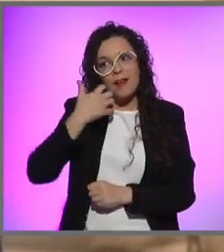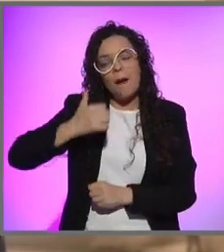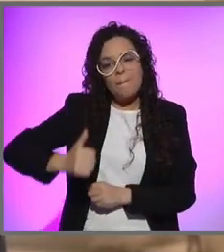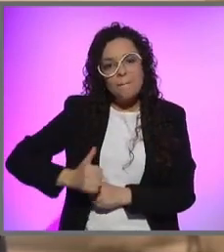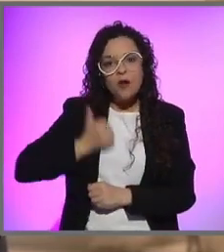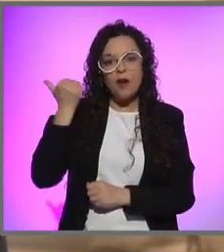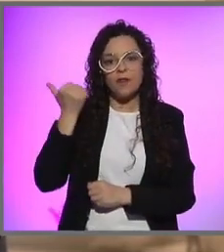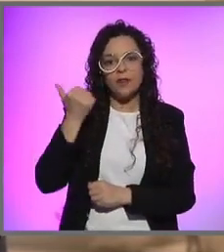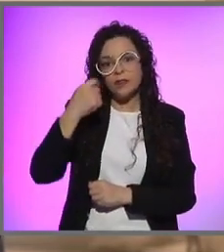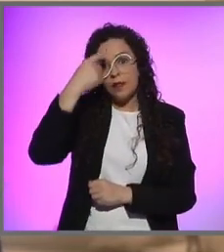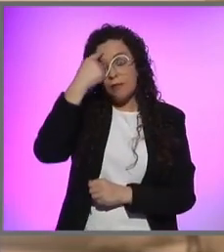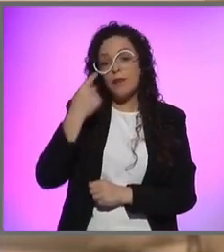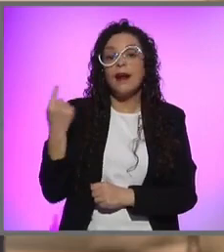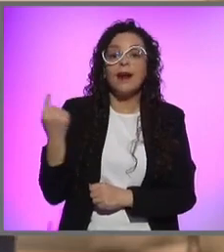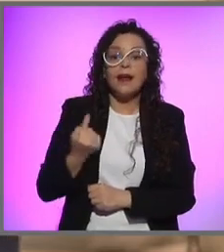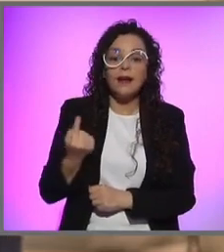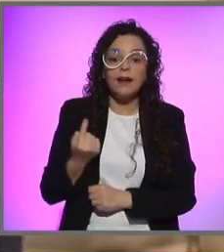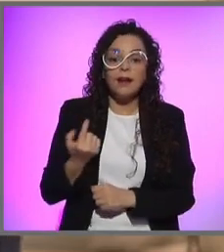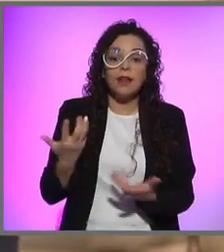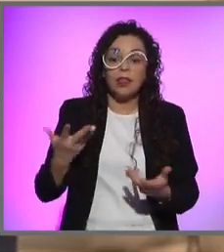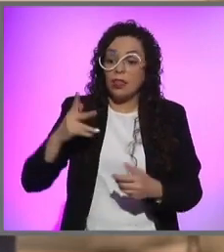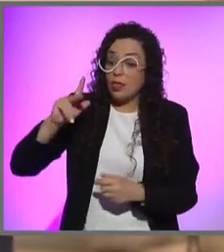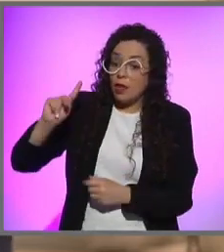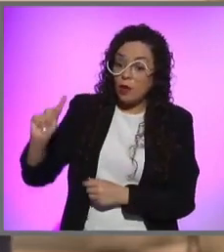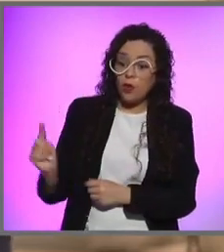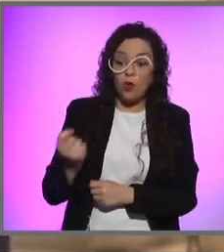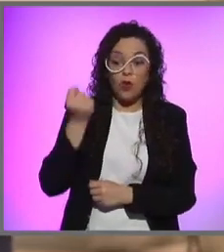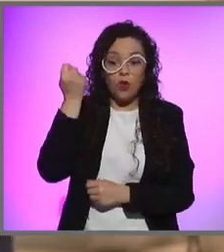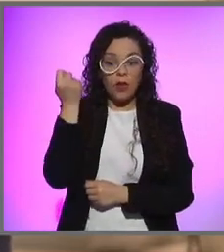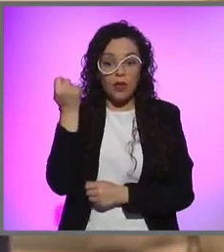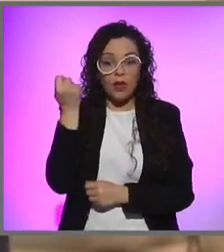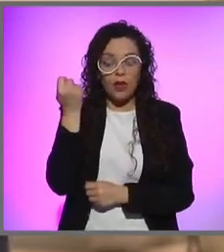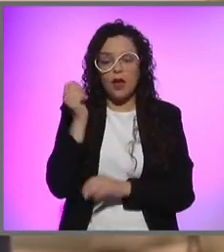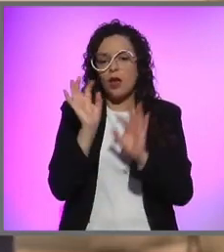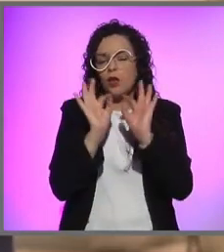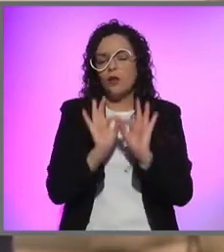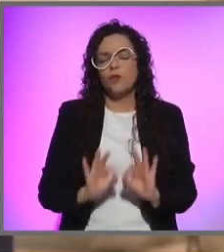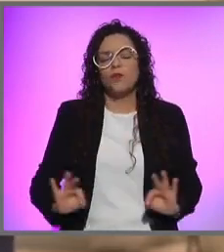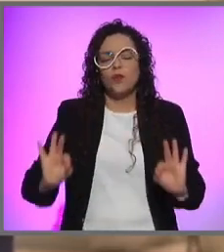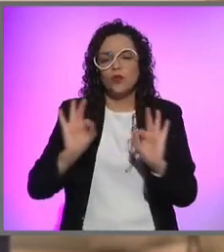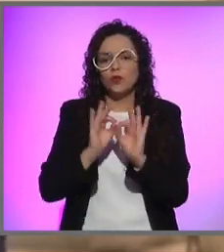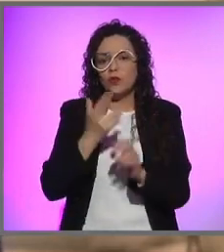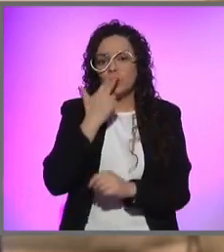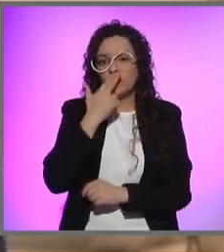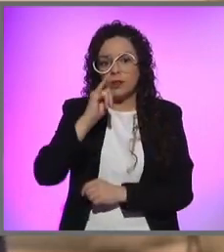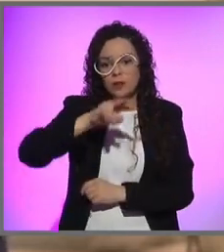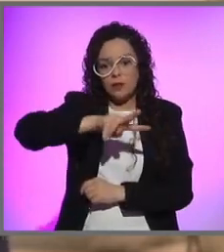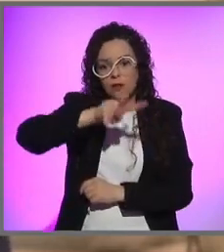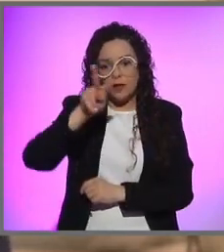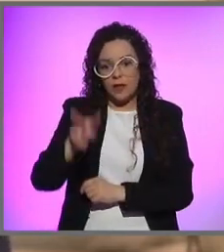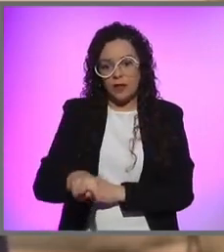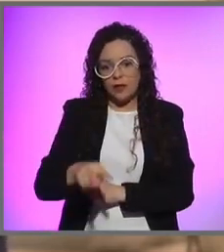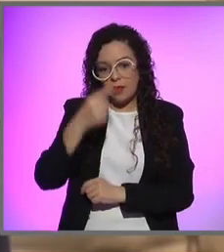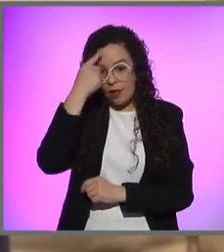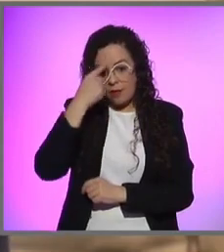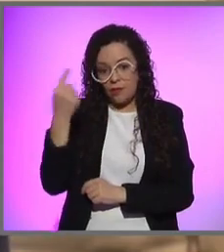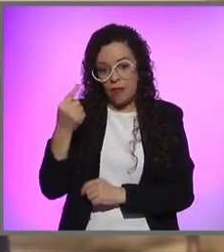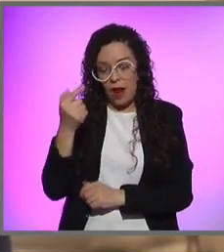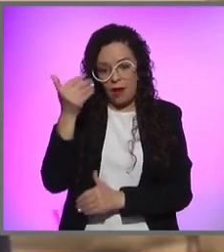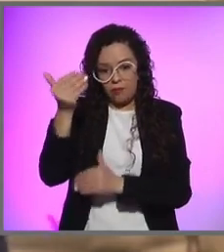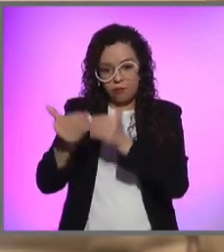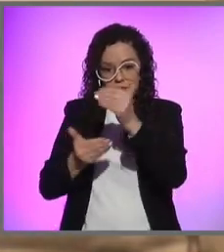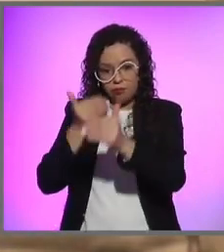para reivindicar que ya que la tecnología ha sido tan importante para el crecimiento y para la